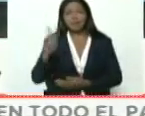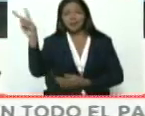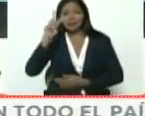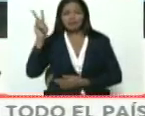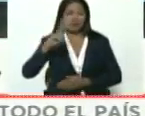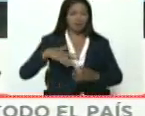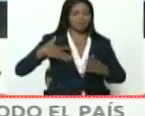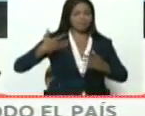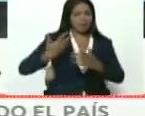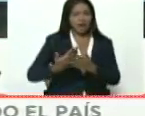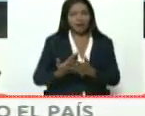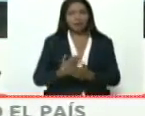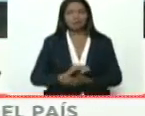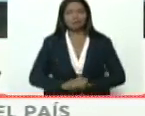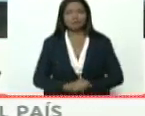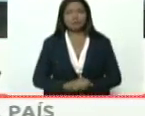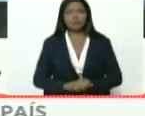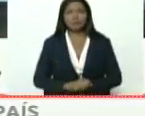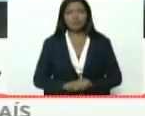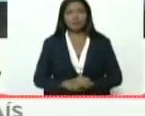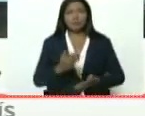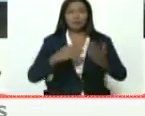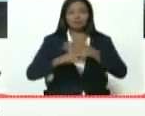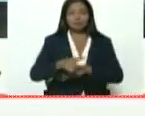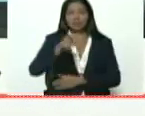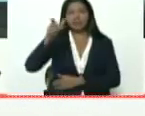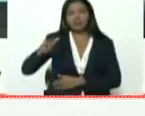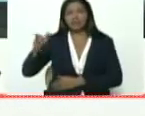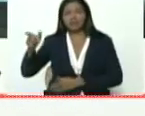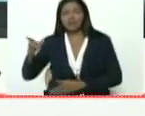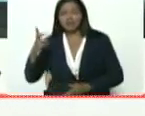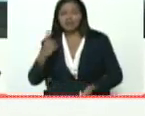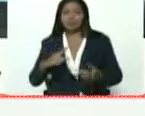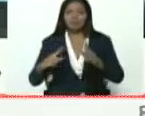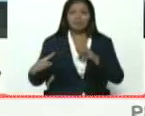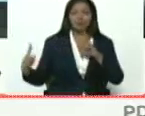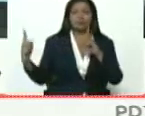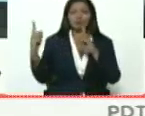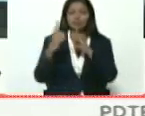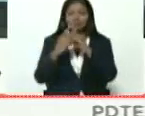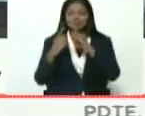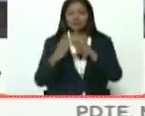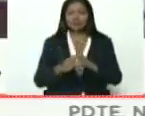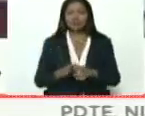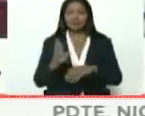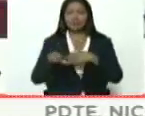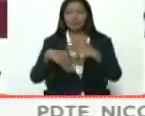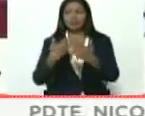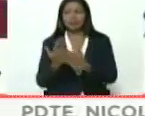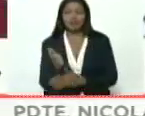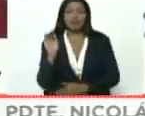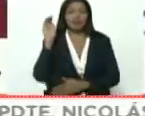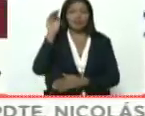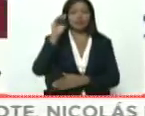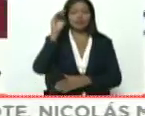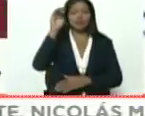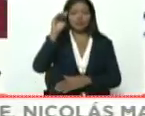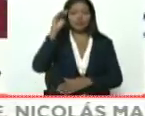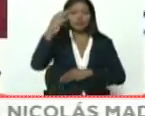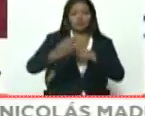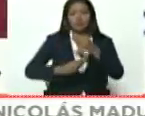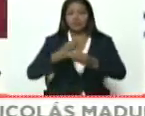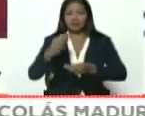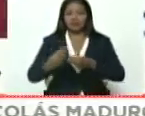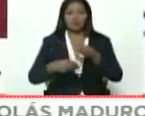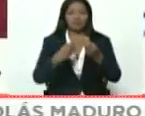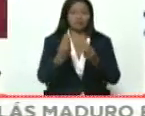Venezuela vale la pena. Vamos mi gente, vamos de frente, hacia el